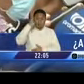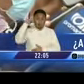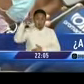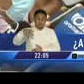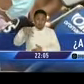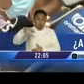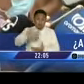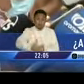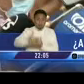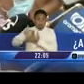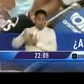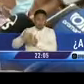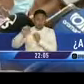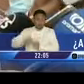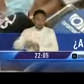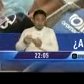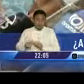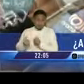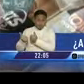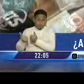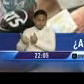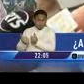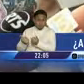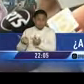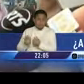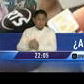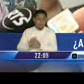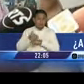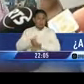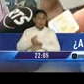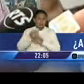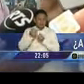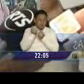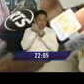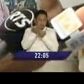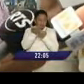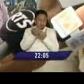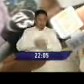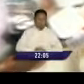hacer uso de estos recursos? En breve, les contamos.